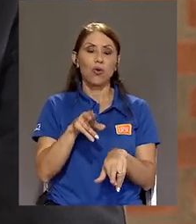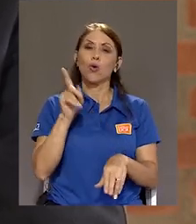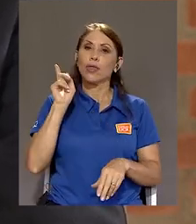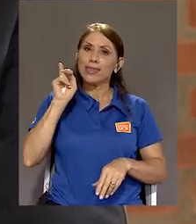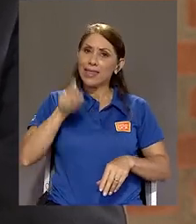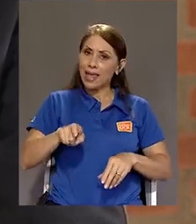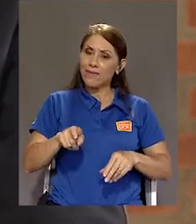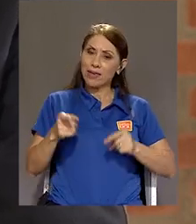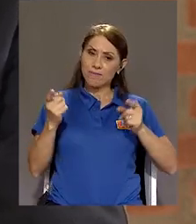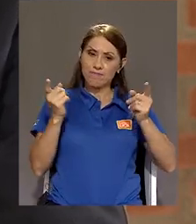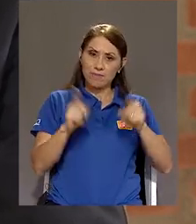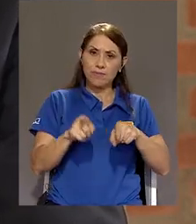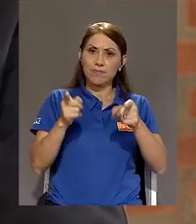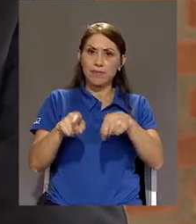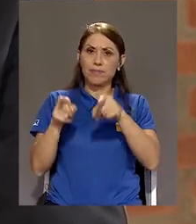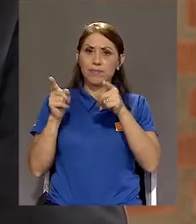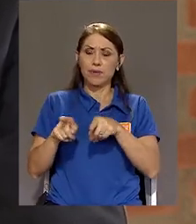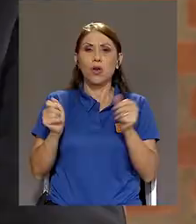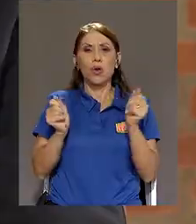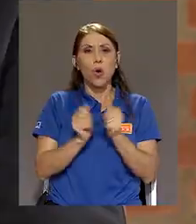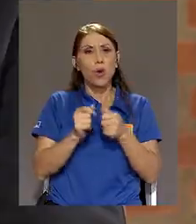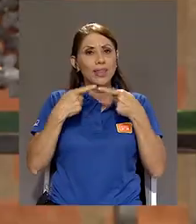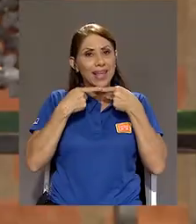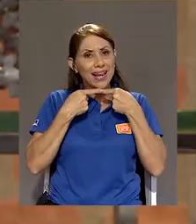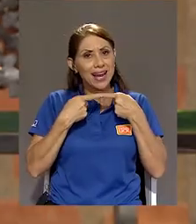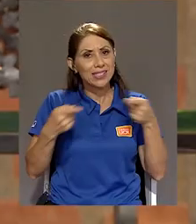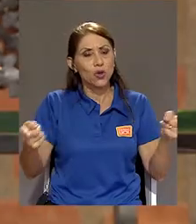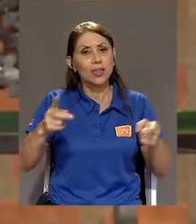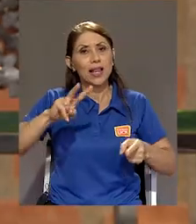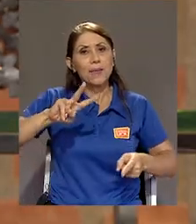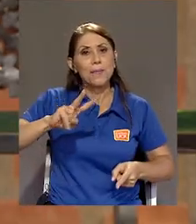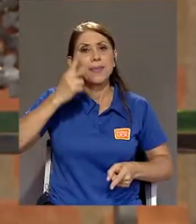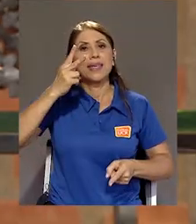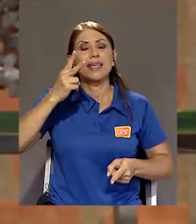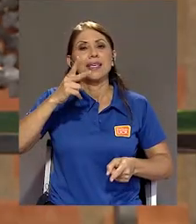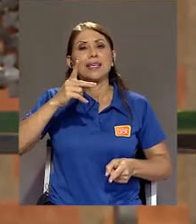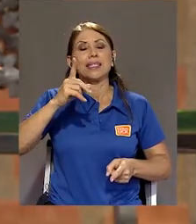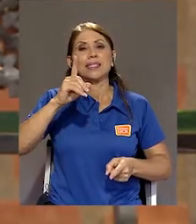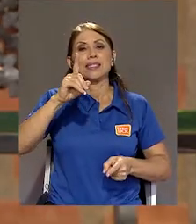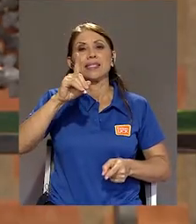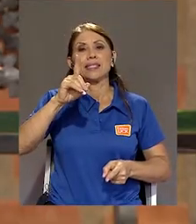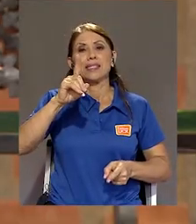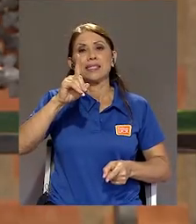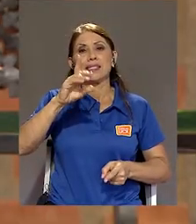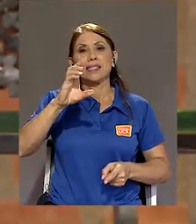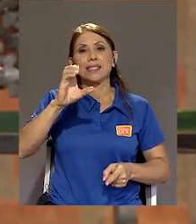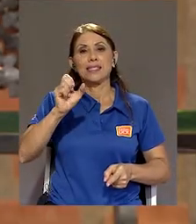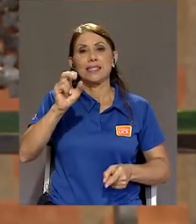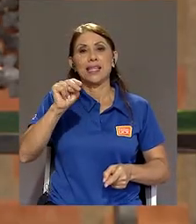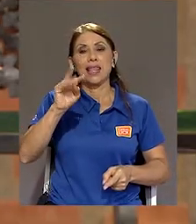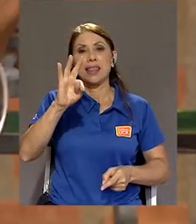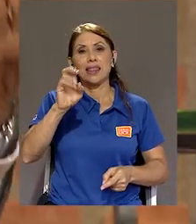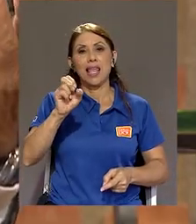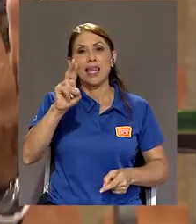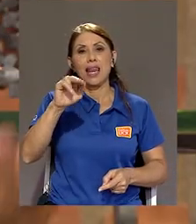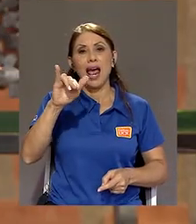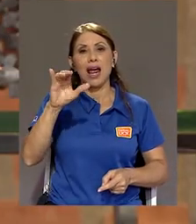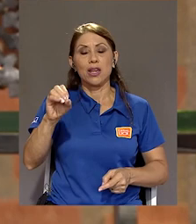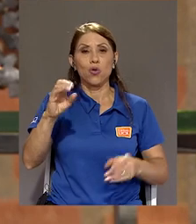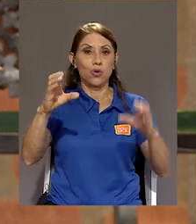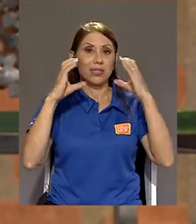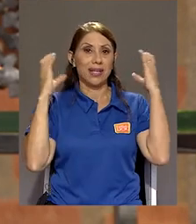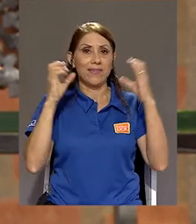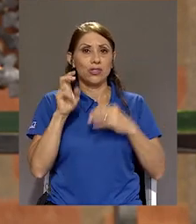debe empezar a surtir efectos a partir de la declaración del Bicentenario, es decir, de la celebración de los 200 años, es decir, para el